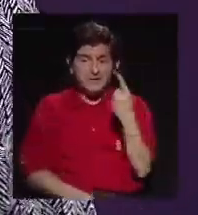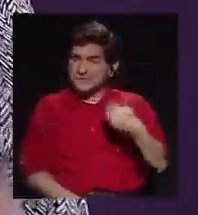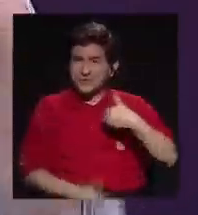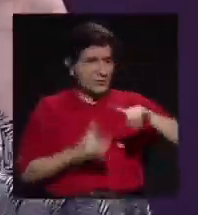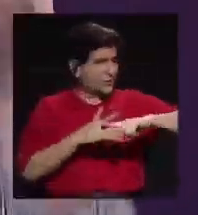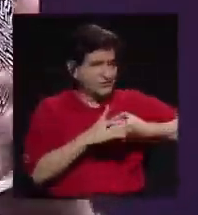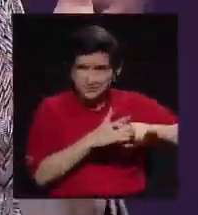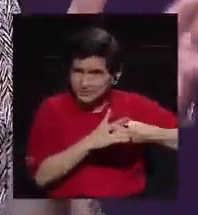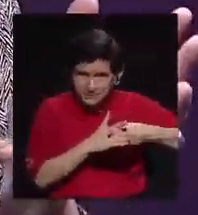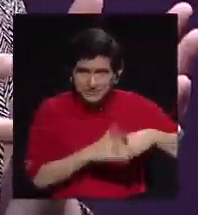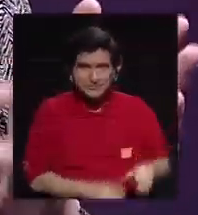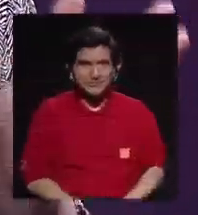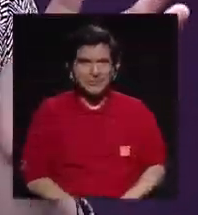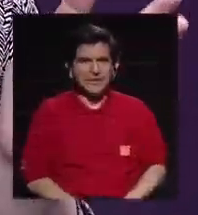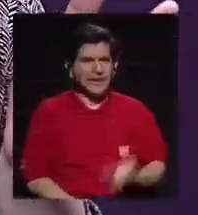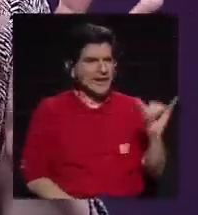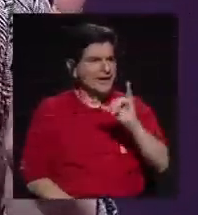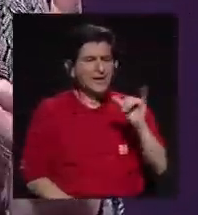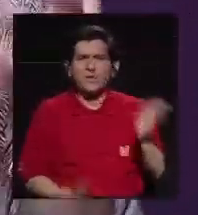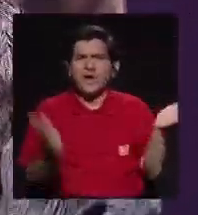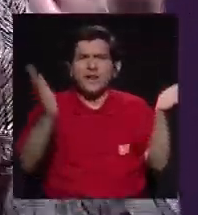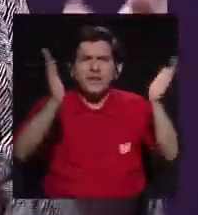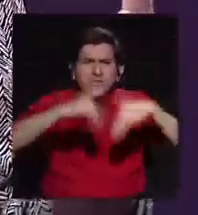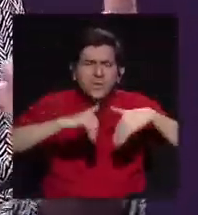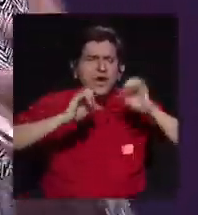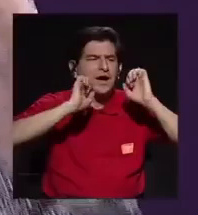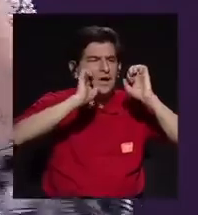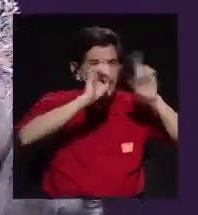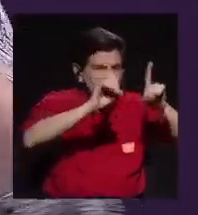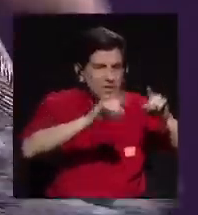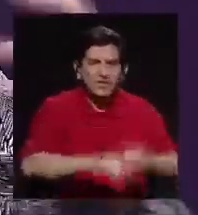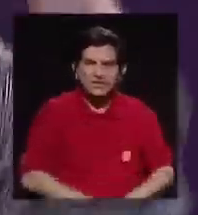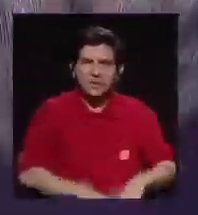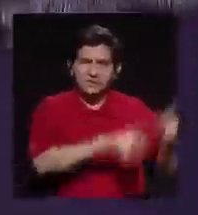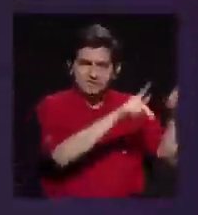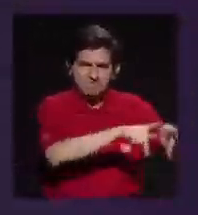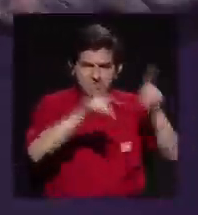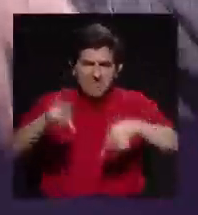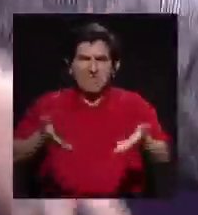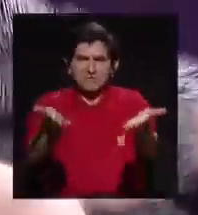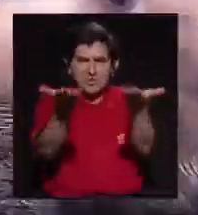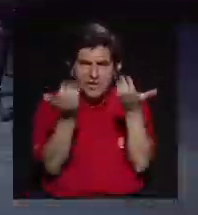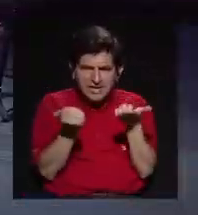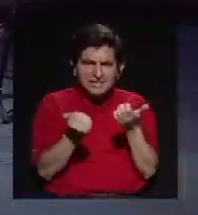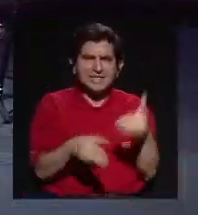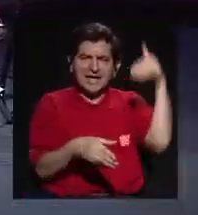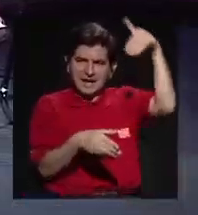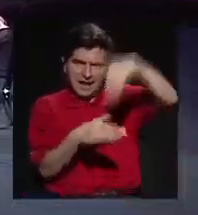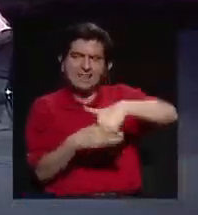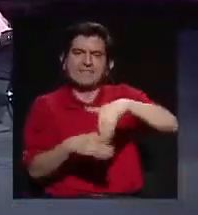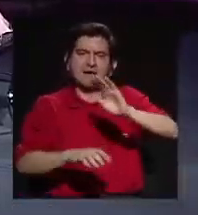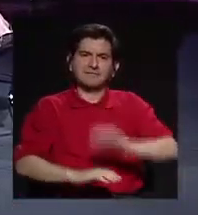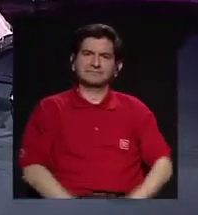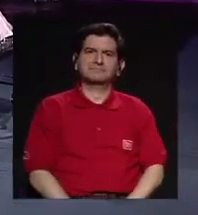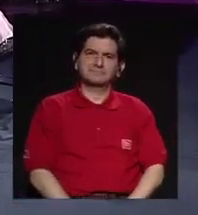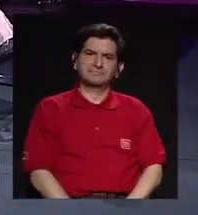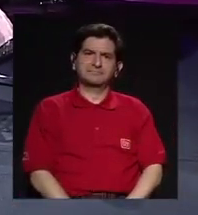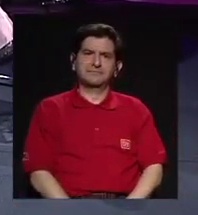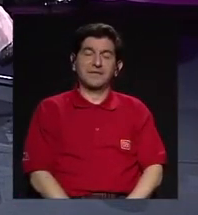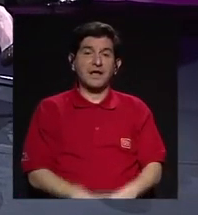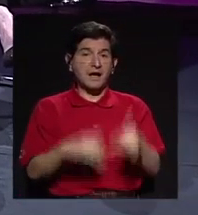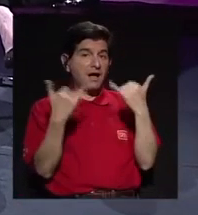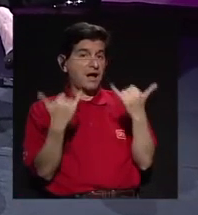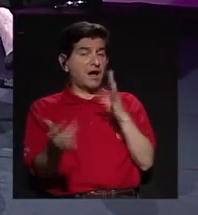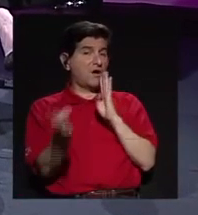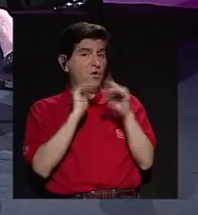los mecanismos, sino no hemos creado, digamos, la educación para que la gente quiera meterse. Exactamente. Desde ahora